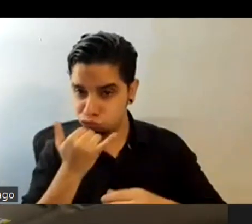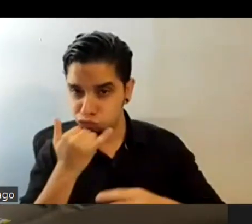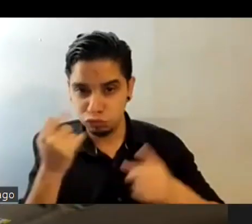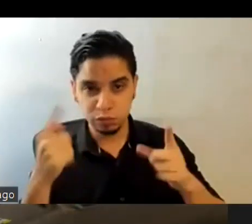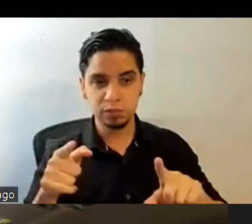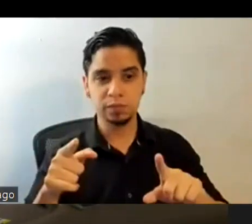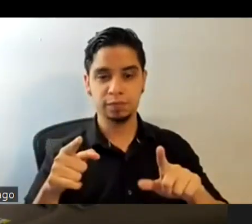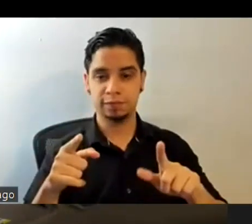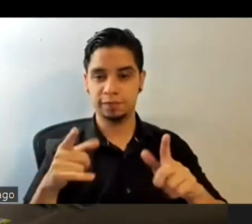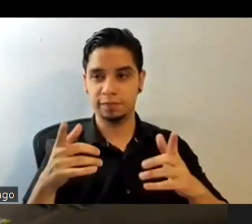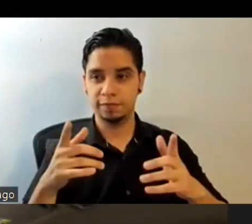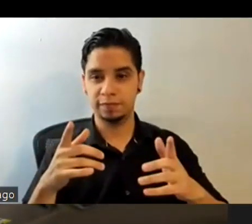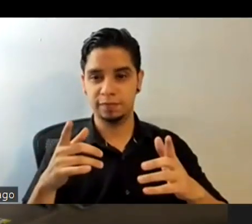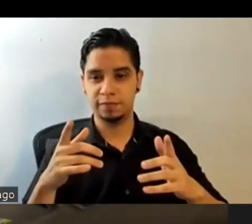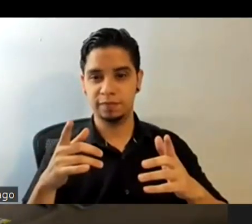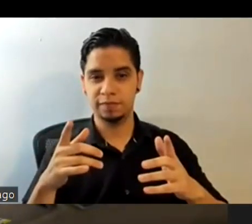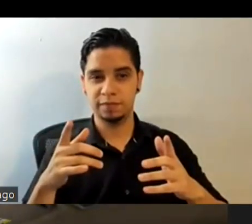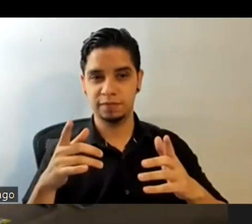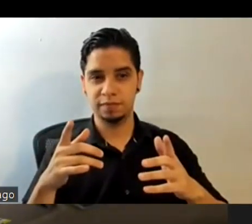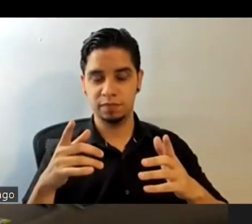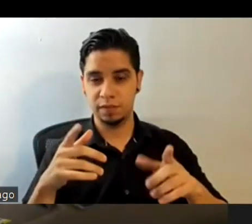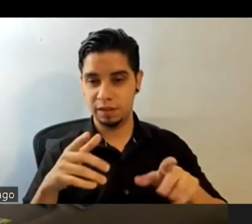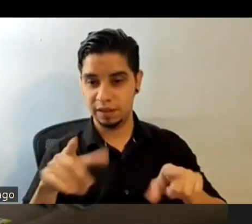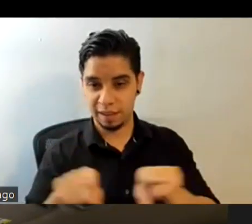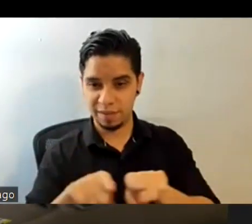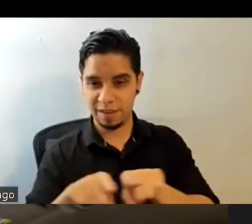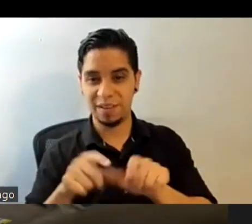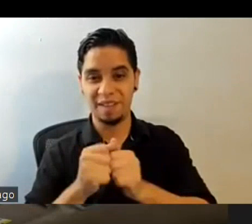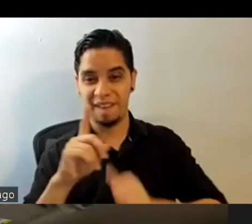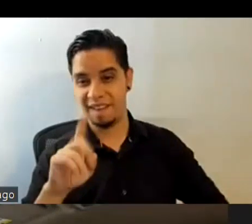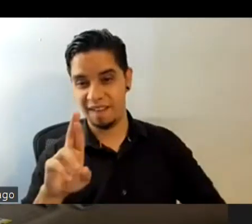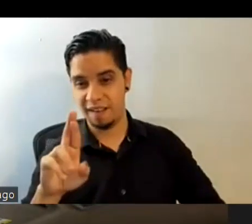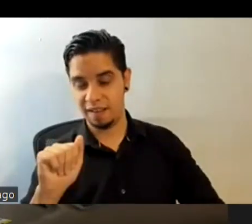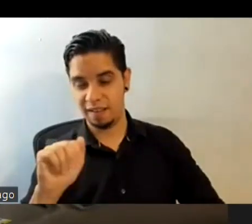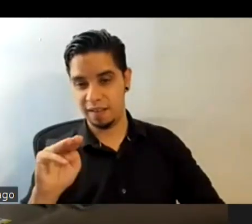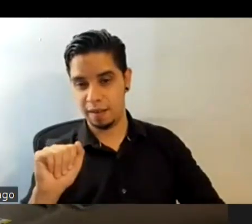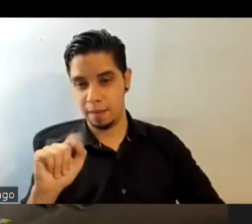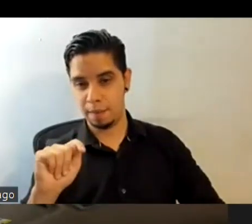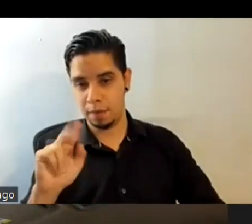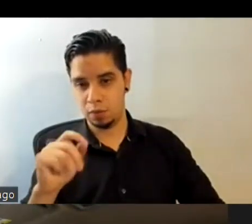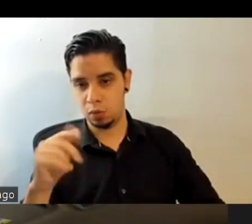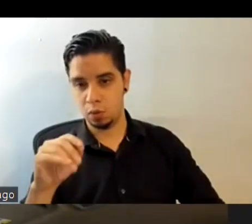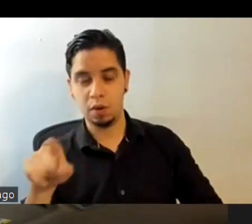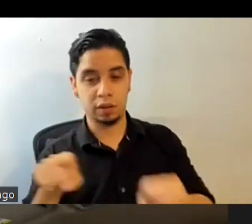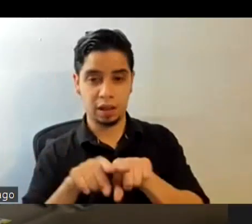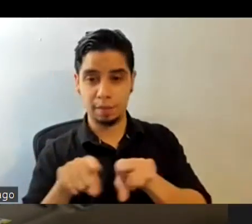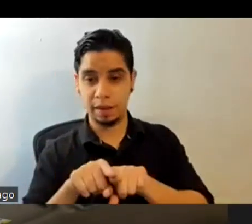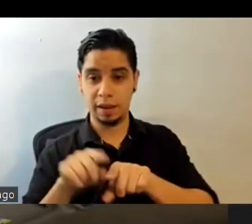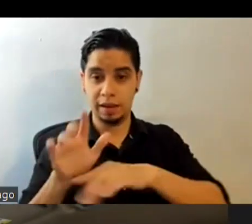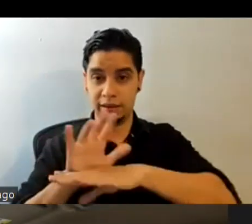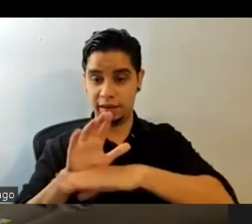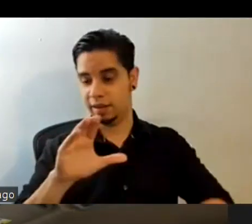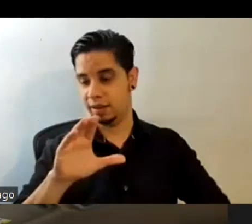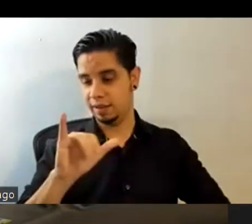inicios fueron pictóricos. Y con el dramaturgo. Y dramaturgo y el cineasta también, porque no te eso